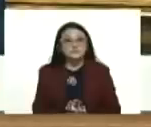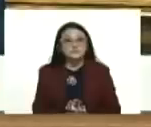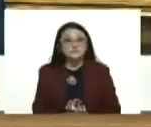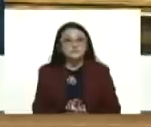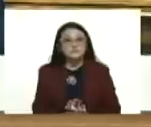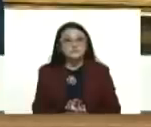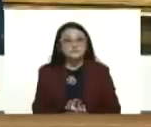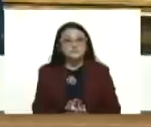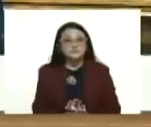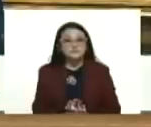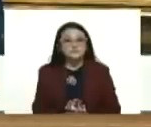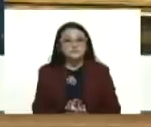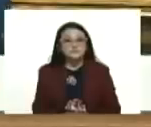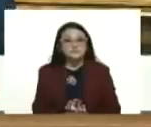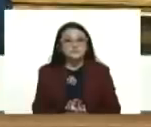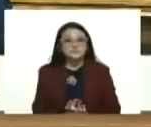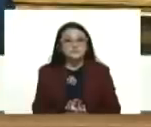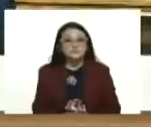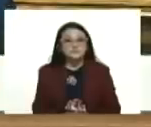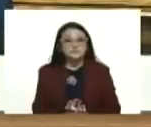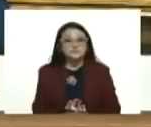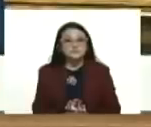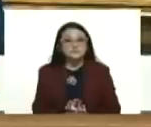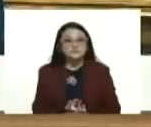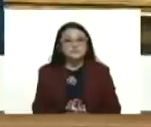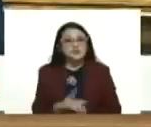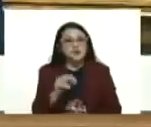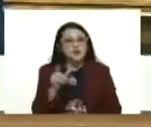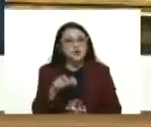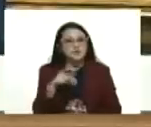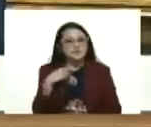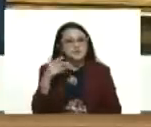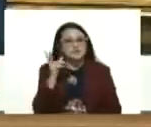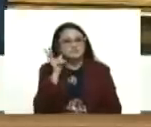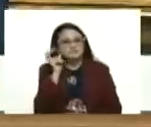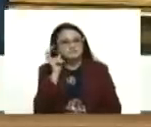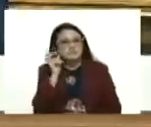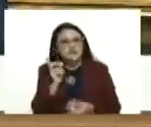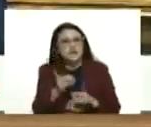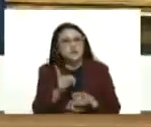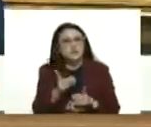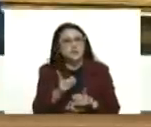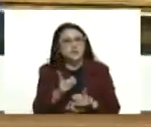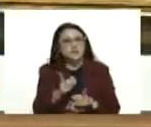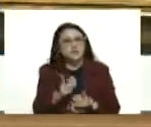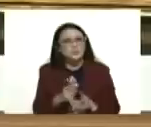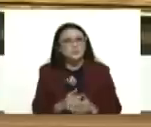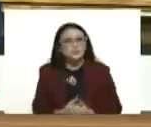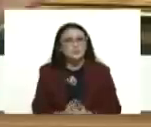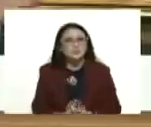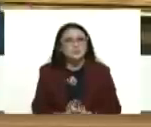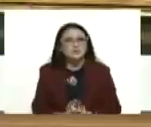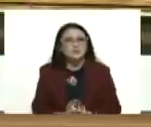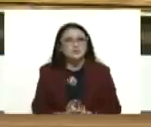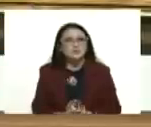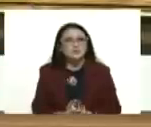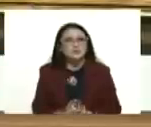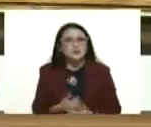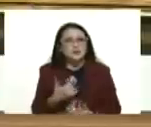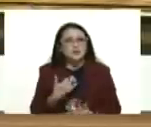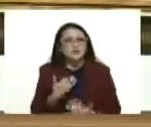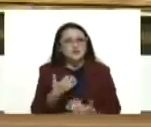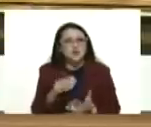no es, como escuché decir alguno de la fracción Ramírez, no, yo voy a estar